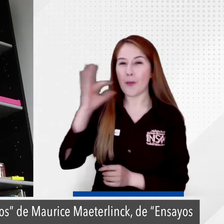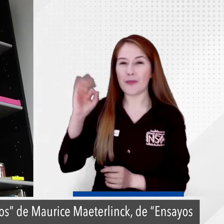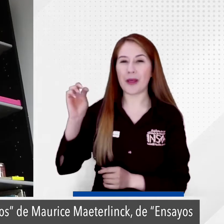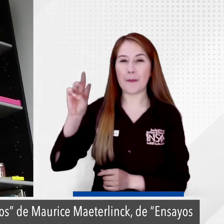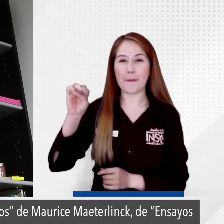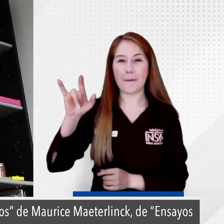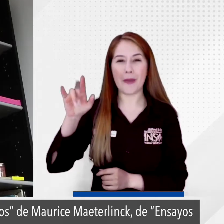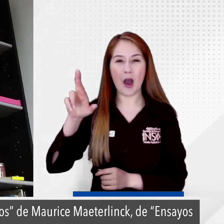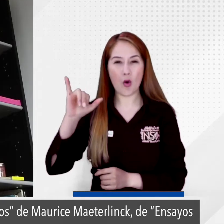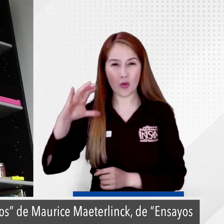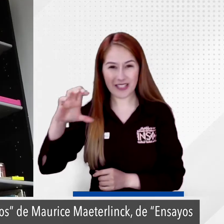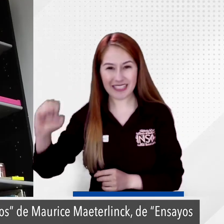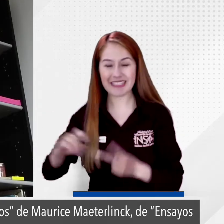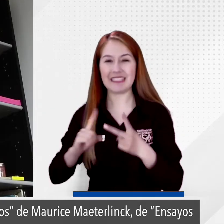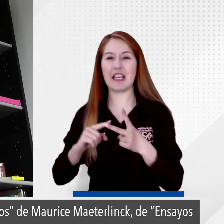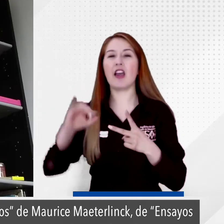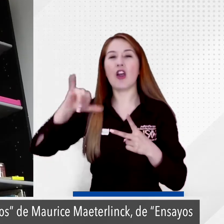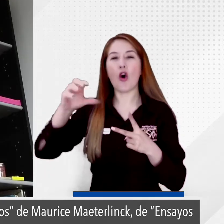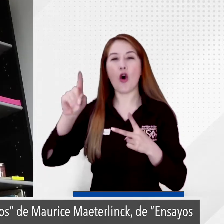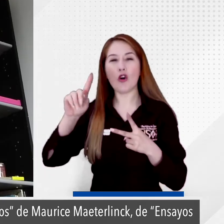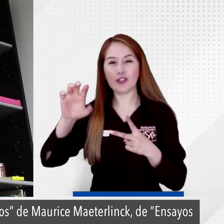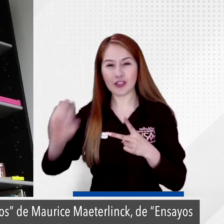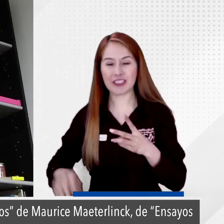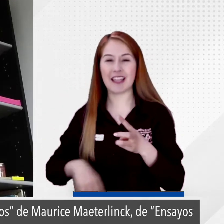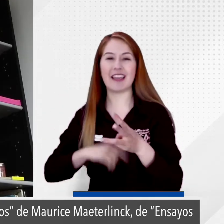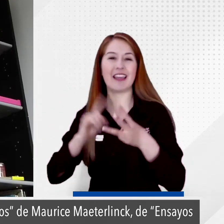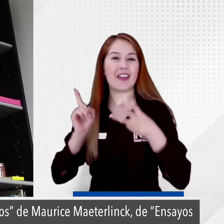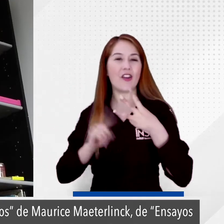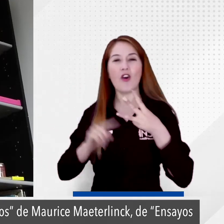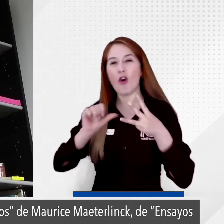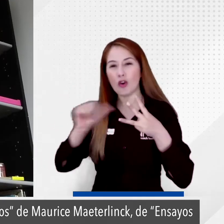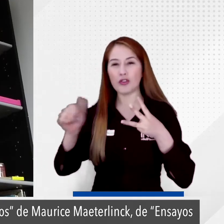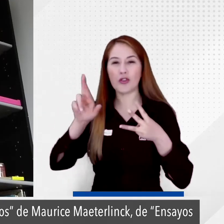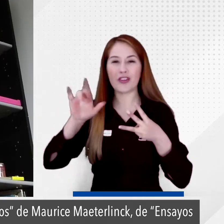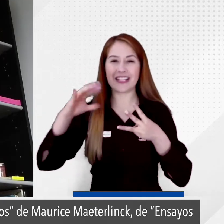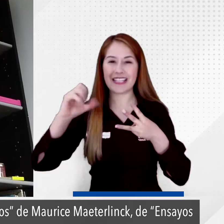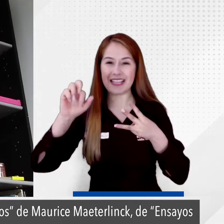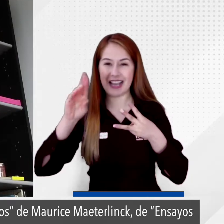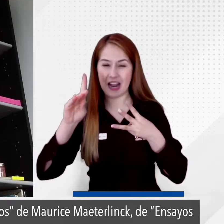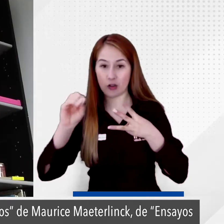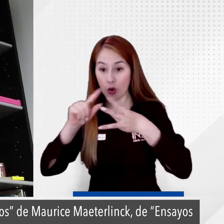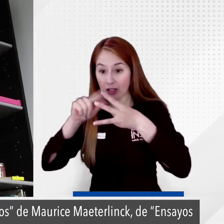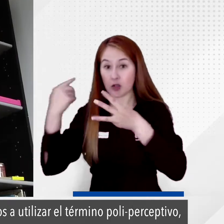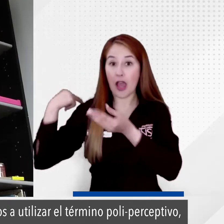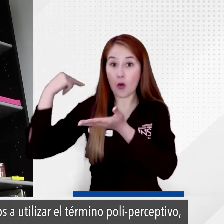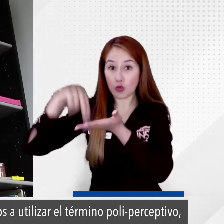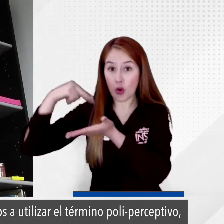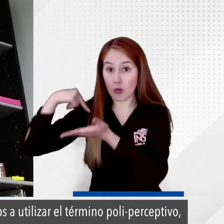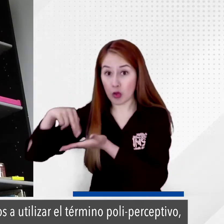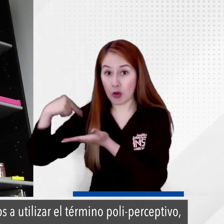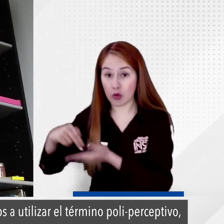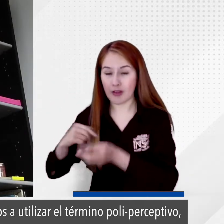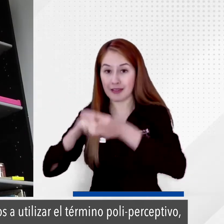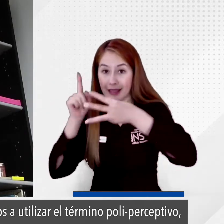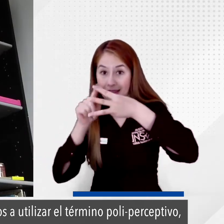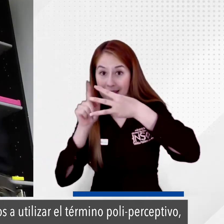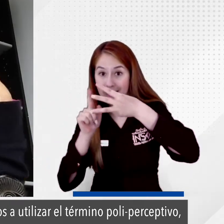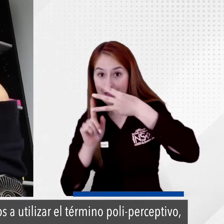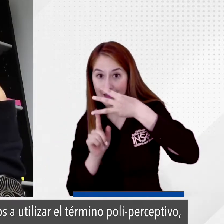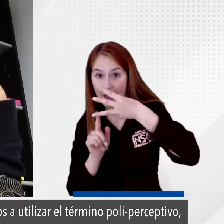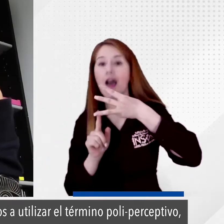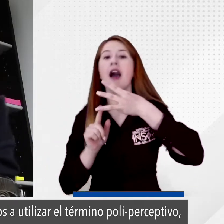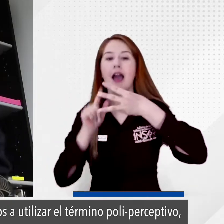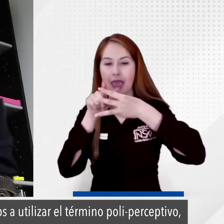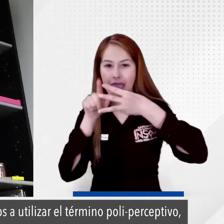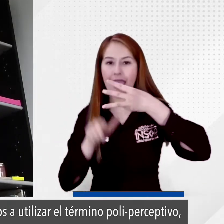ciegos de Maurice Maeterlinck, Ensayo sobre la ceguera de José Saramago, El libro de los ojos de Ricardo Silva Romero, ¿sí? ¿Qué pasa